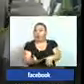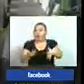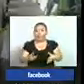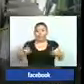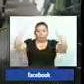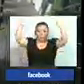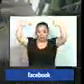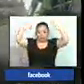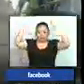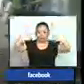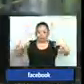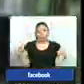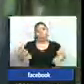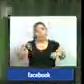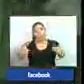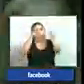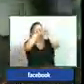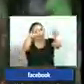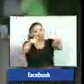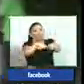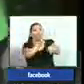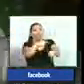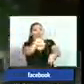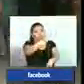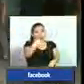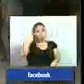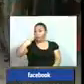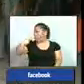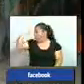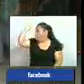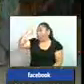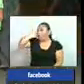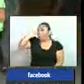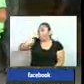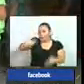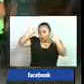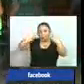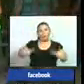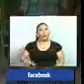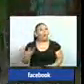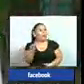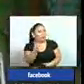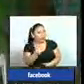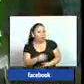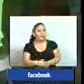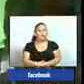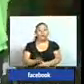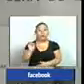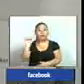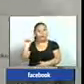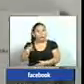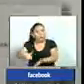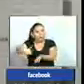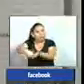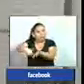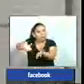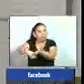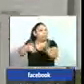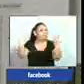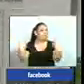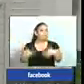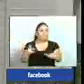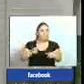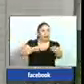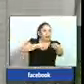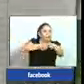desinfectante y una cámara térmica determina la temperatura corporal de cada persona. Además, la municipalidad estableció un